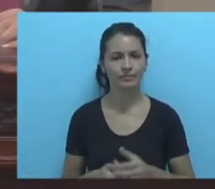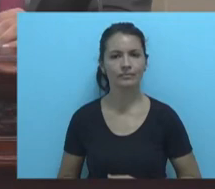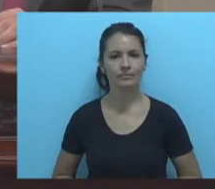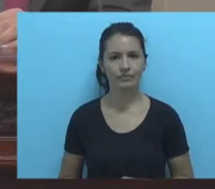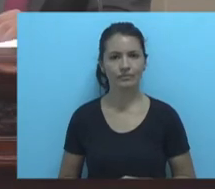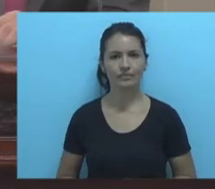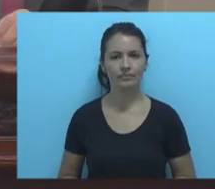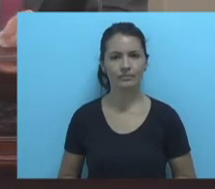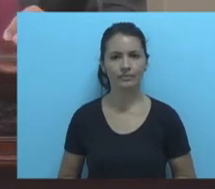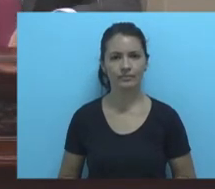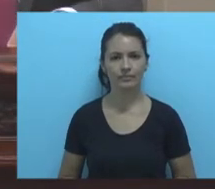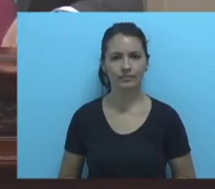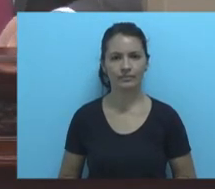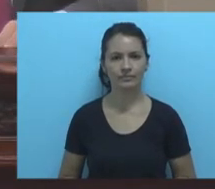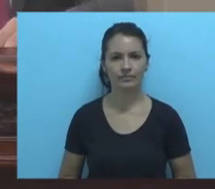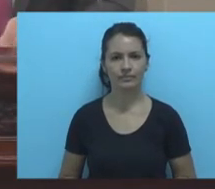aprobado.